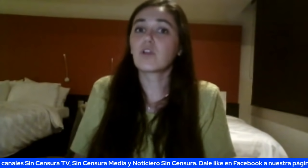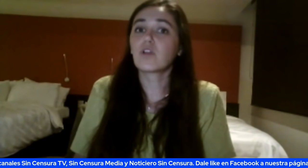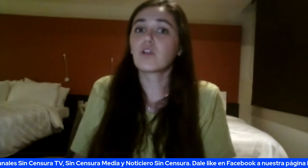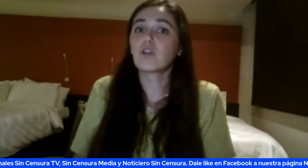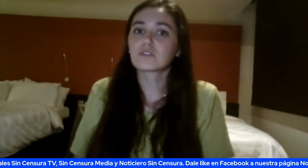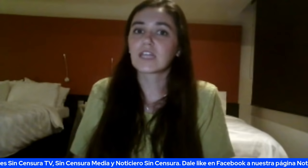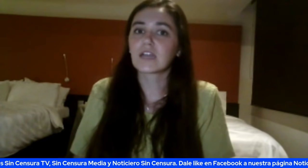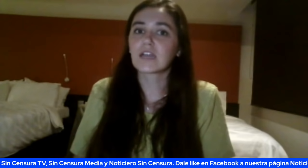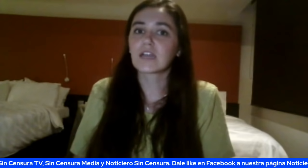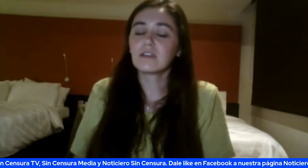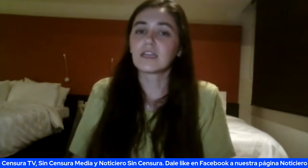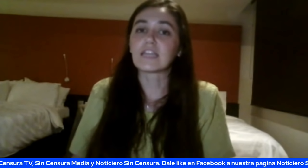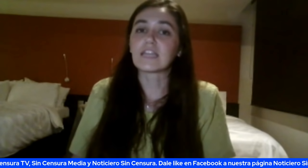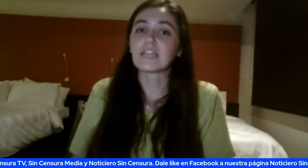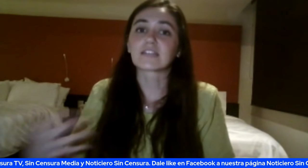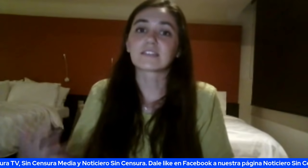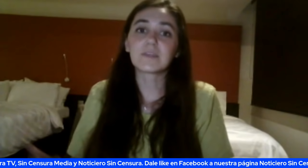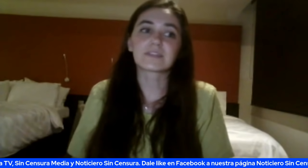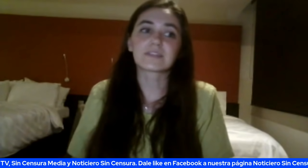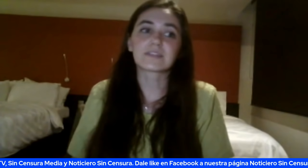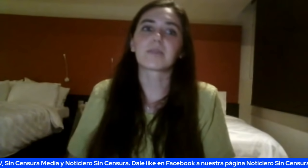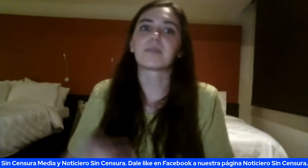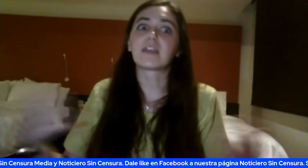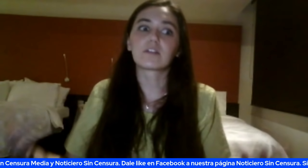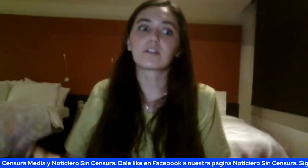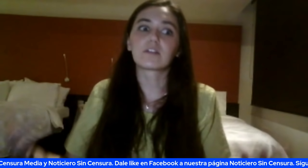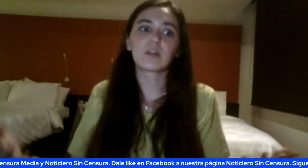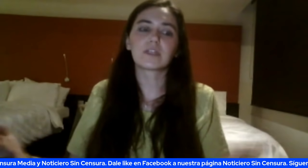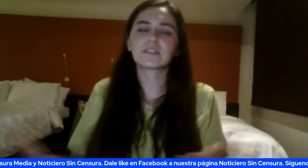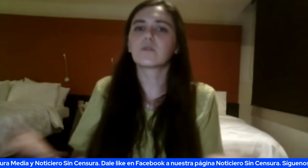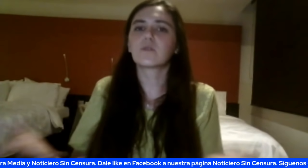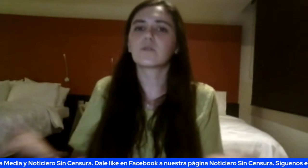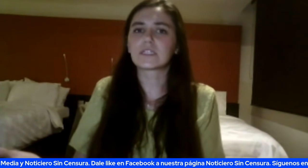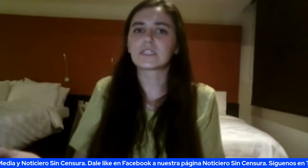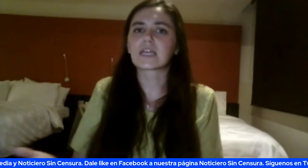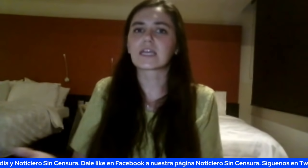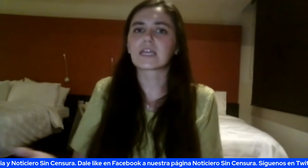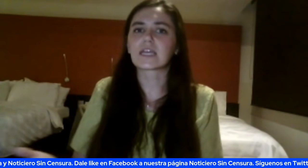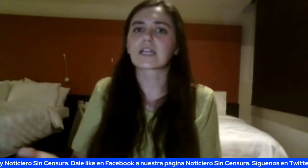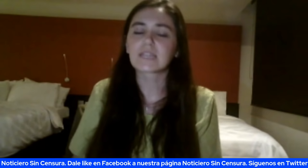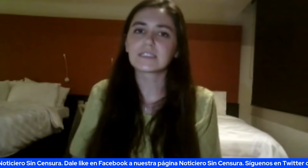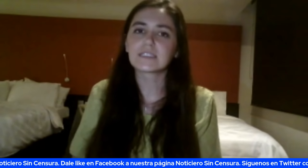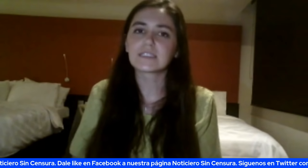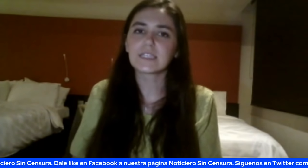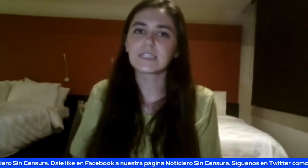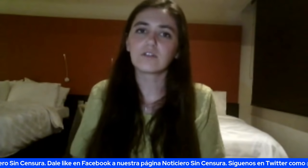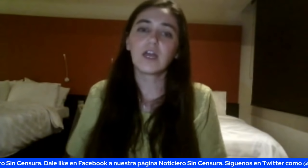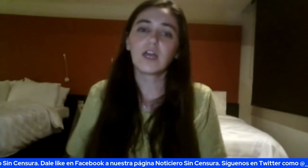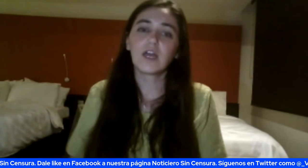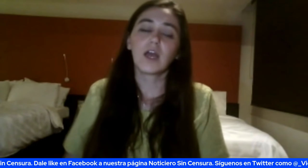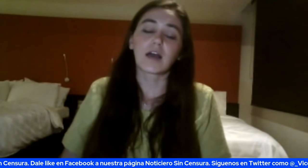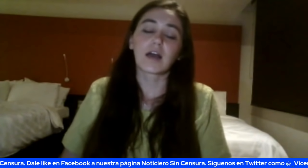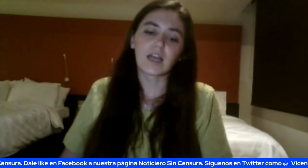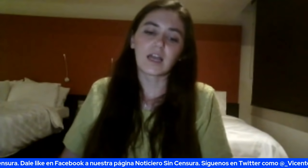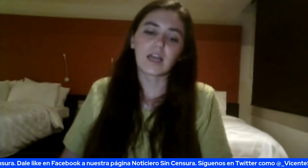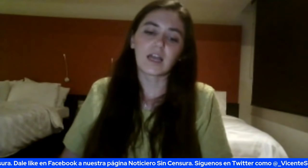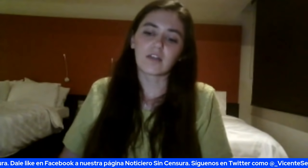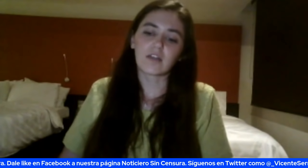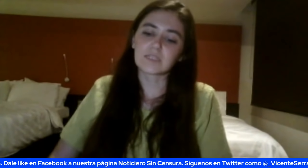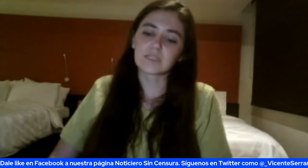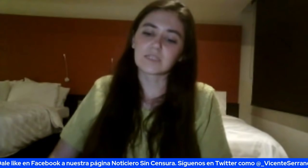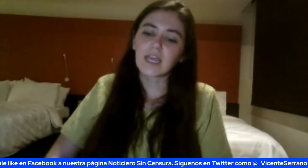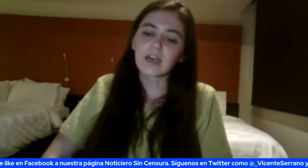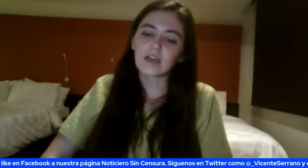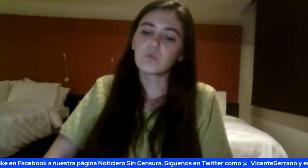no lo conocían y desgraciadamente hasta que perdieron el poder se dieron cuenta de que realmente existía, ¿no? Ahora, lo que